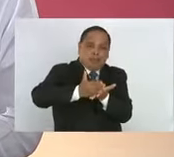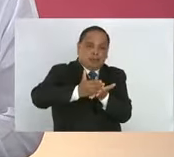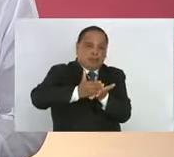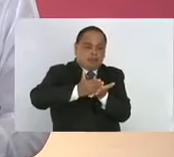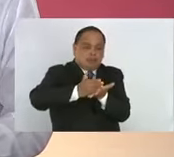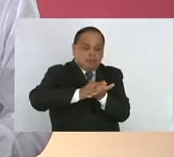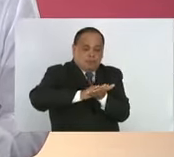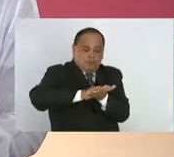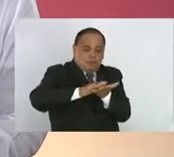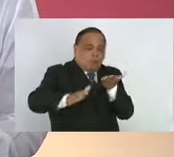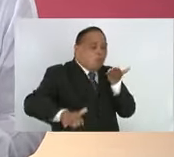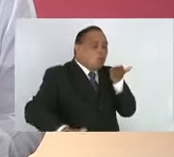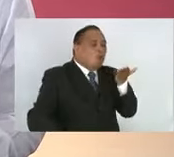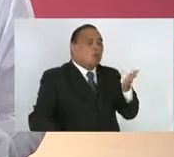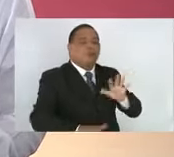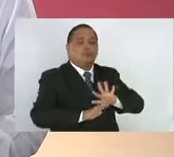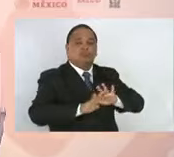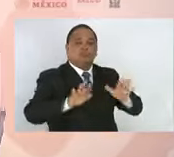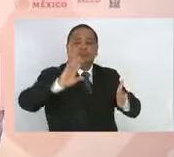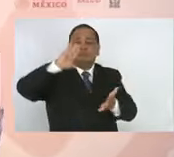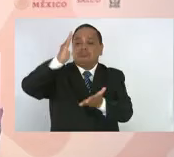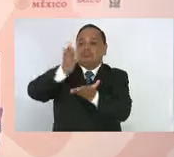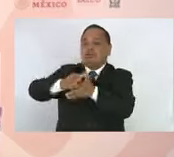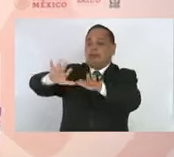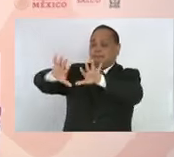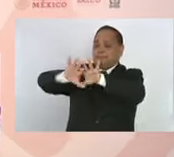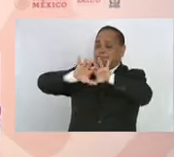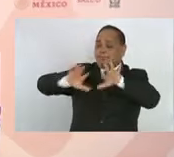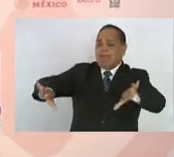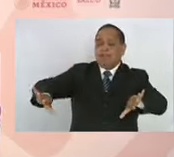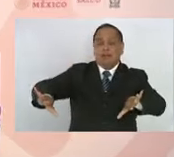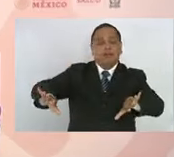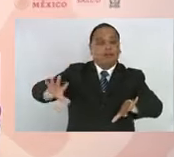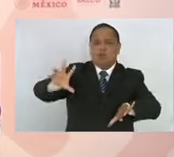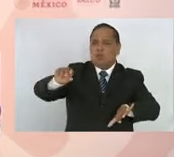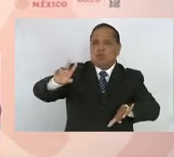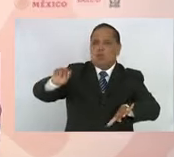a Cuba, que es inhumano.